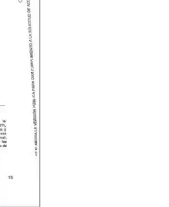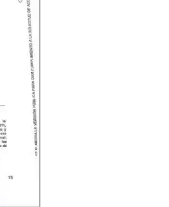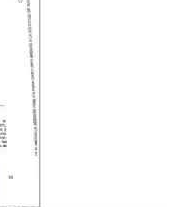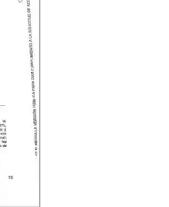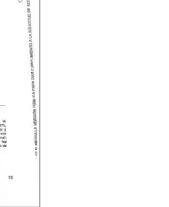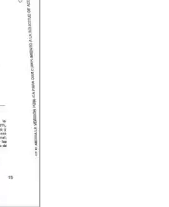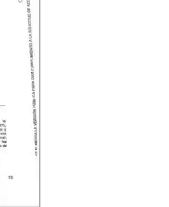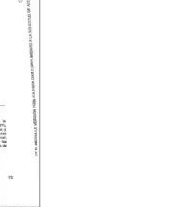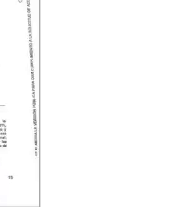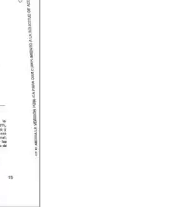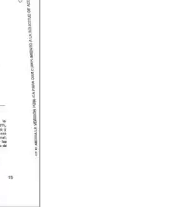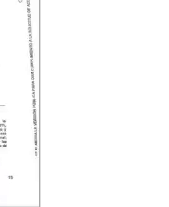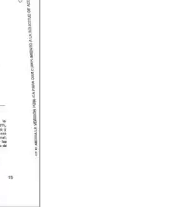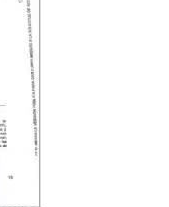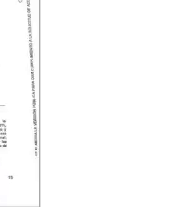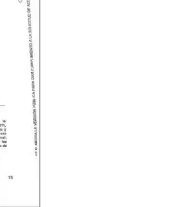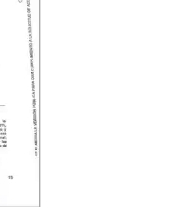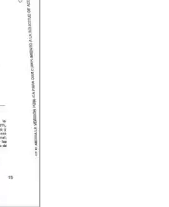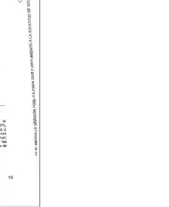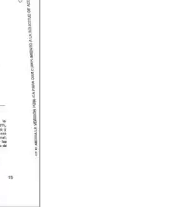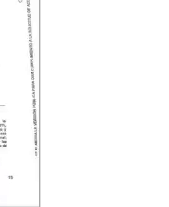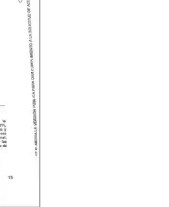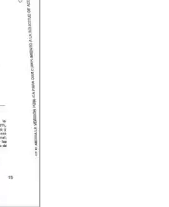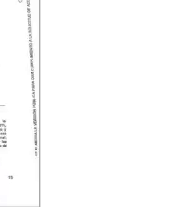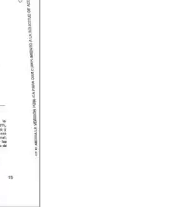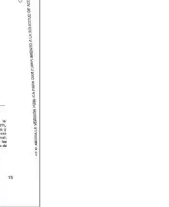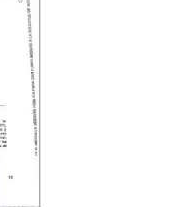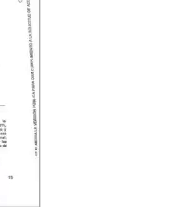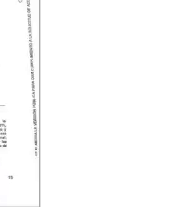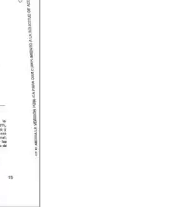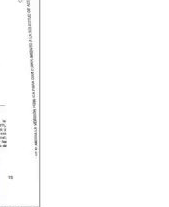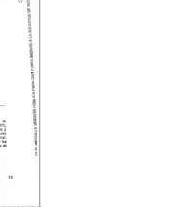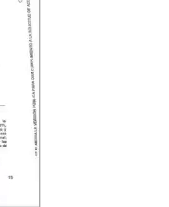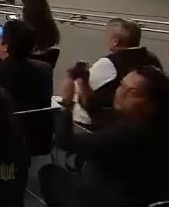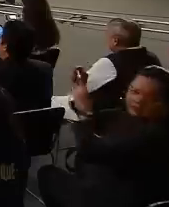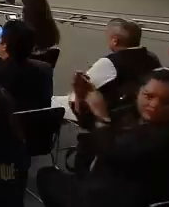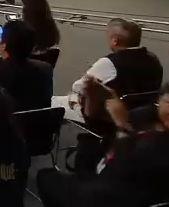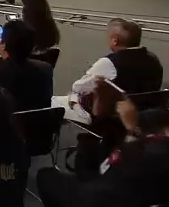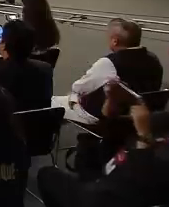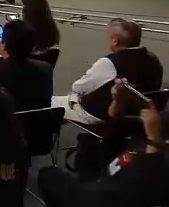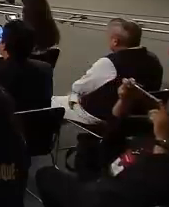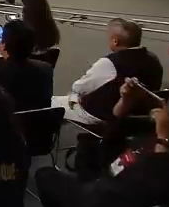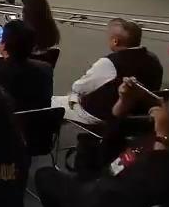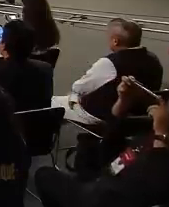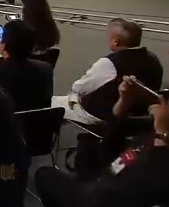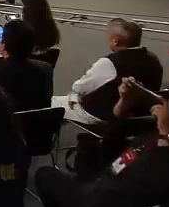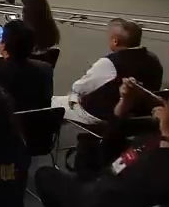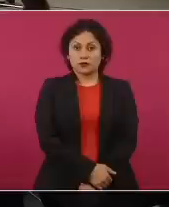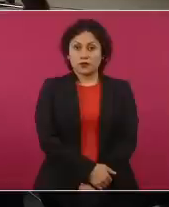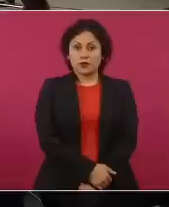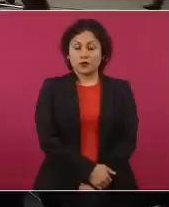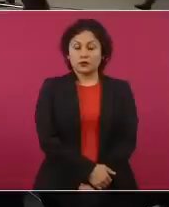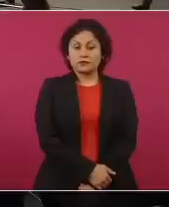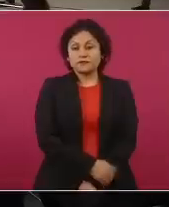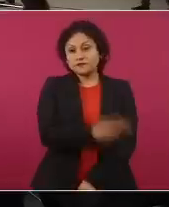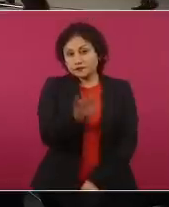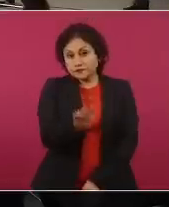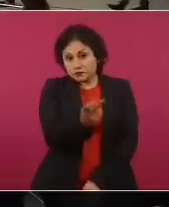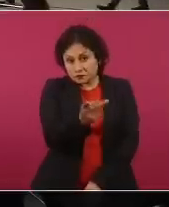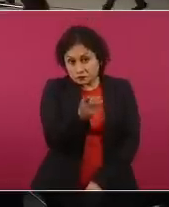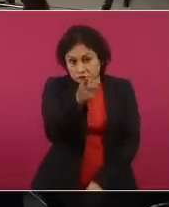¿Qué es lo que le preocupa, señor presidente, con referente a este tema? ¿Cuál es su preocupación? ¿Sobre